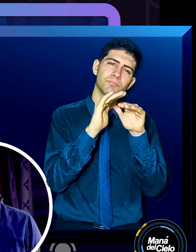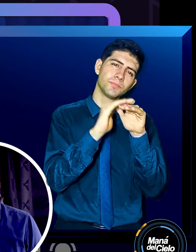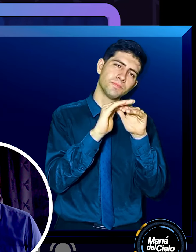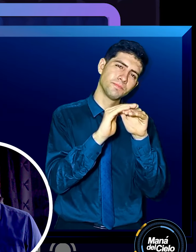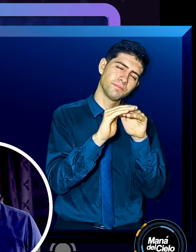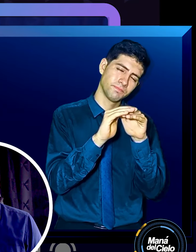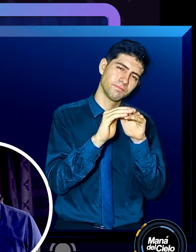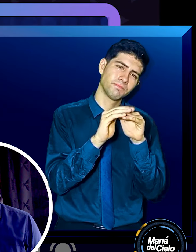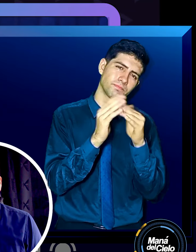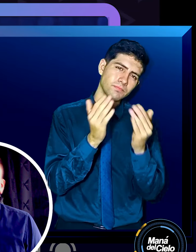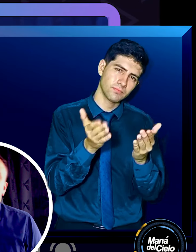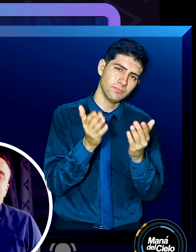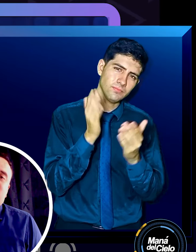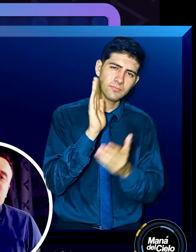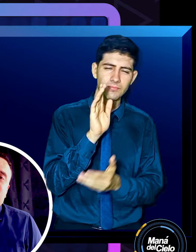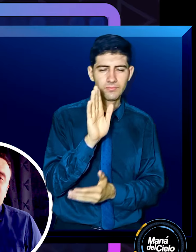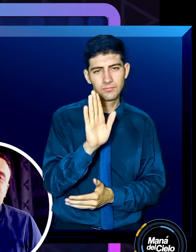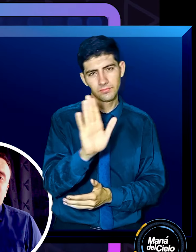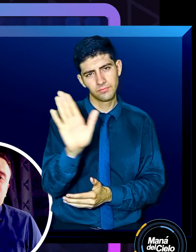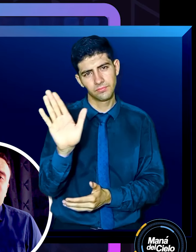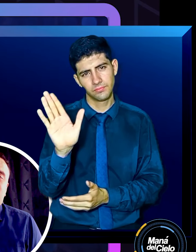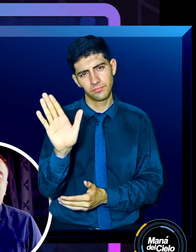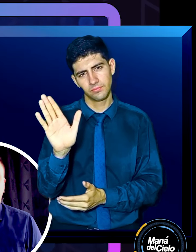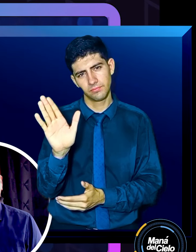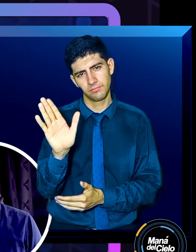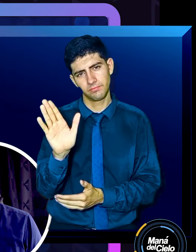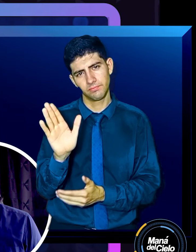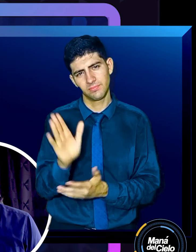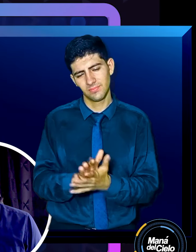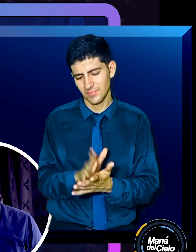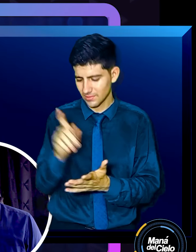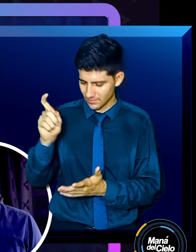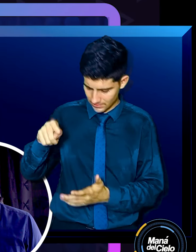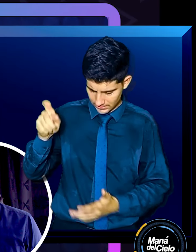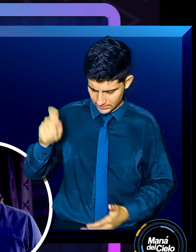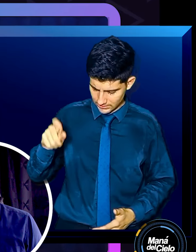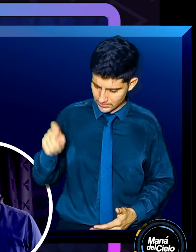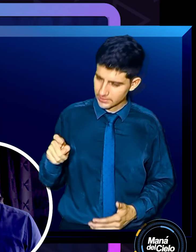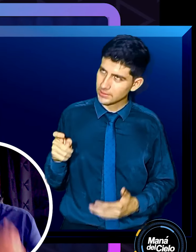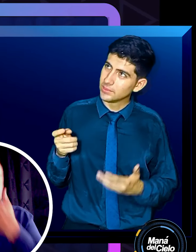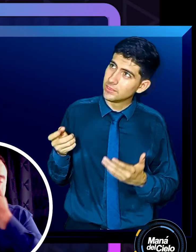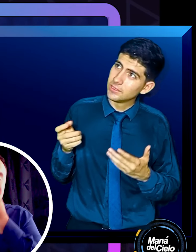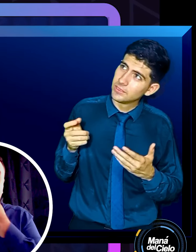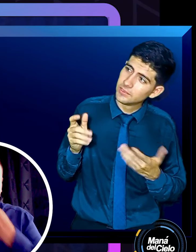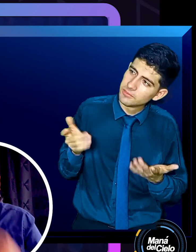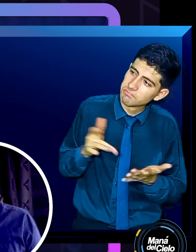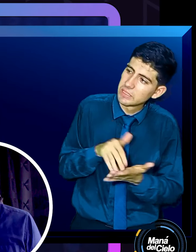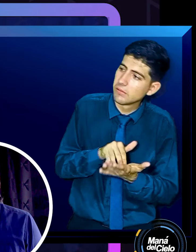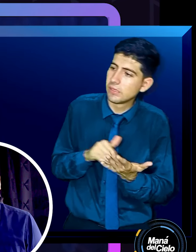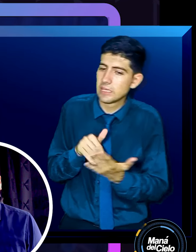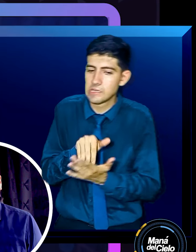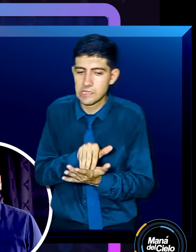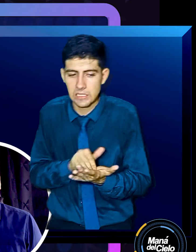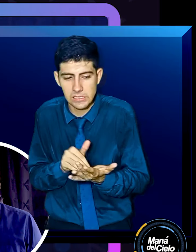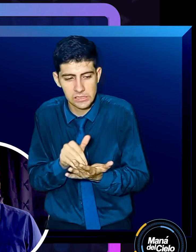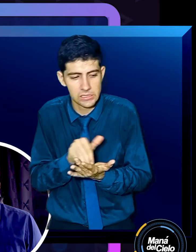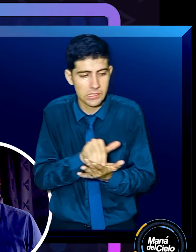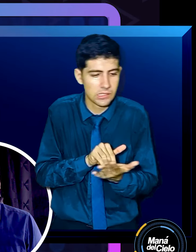Dios que están aquí esta mañana y que por alguna razón se desanimaron y entendieron esta mañana